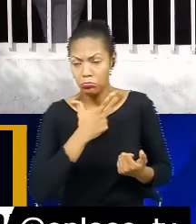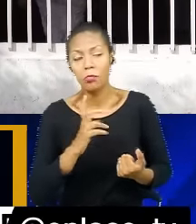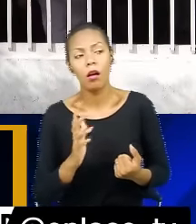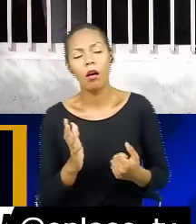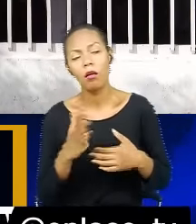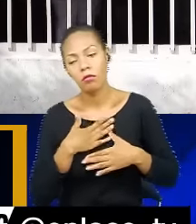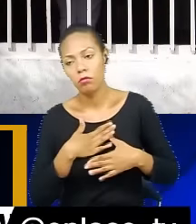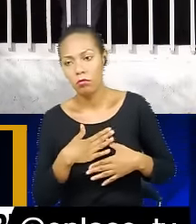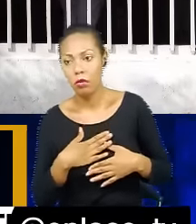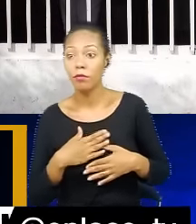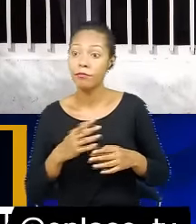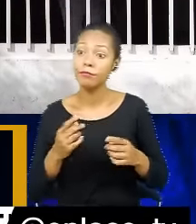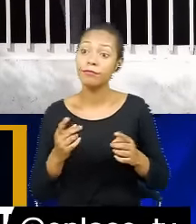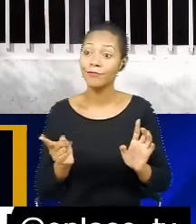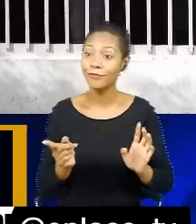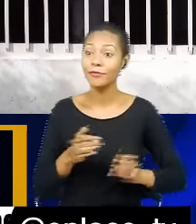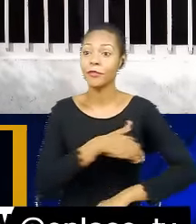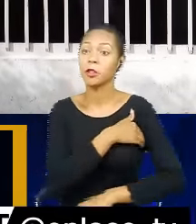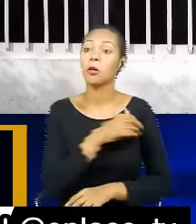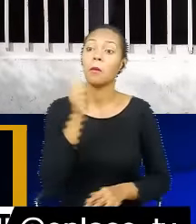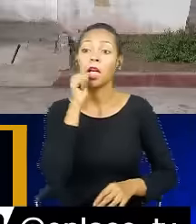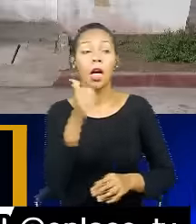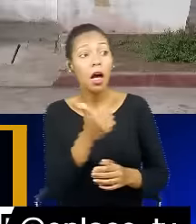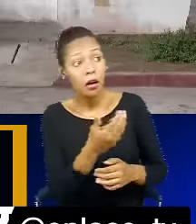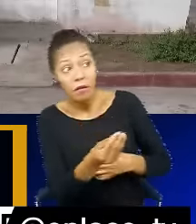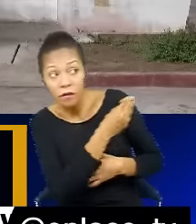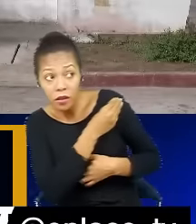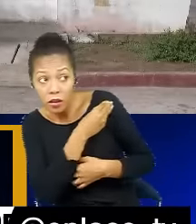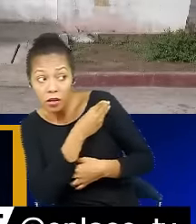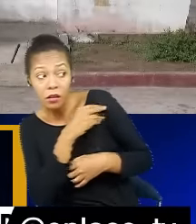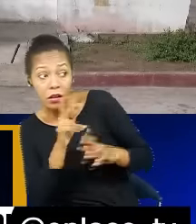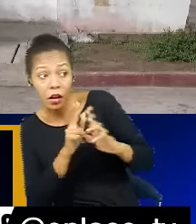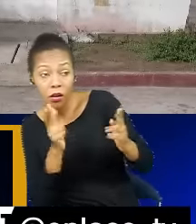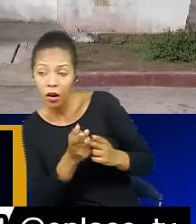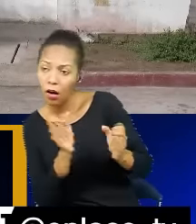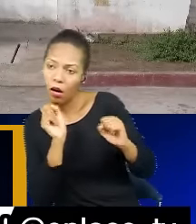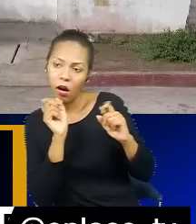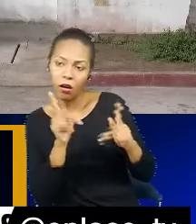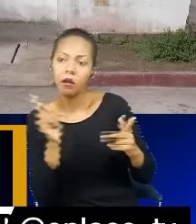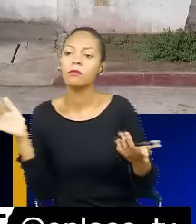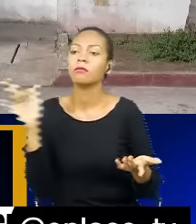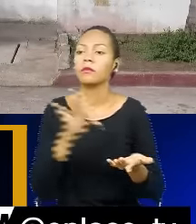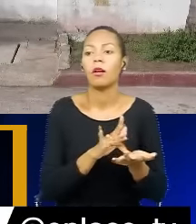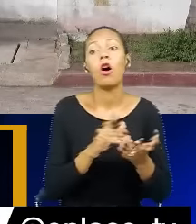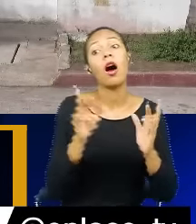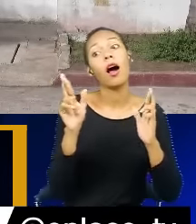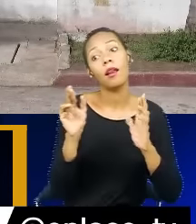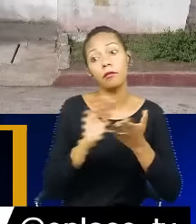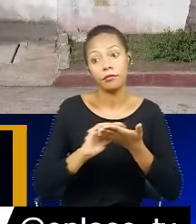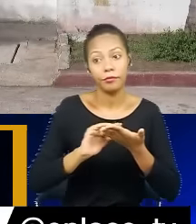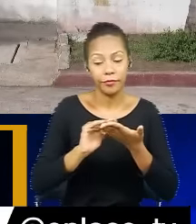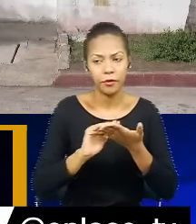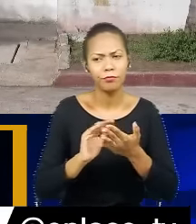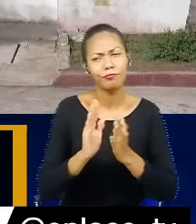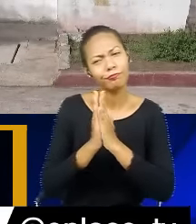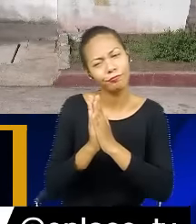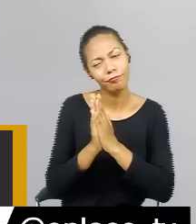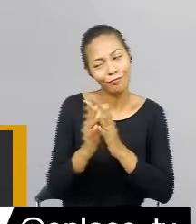el Ministerio citó una reunión mañana y esperamos llevar a todo un feliz término, pero sí les pedimos hoy a los trabajadores que por